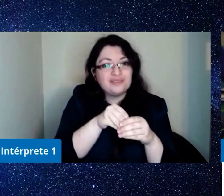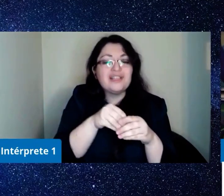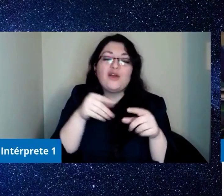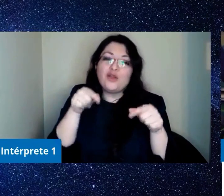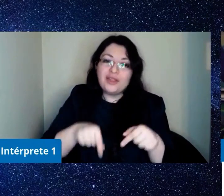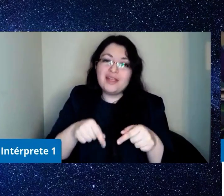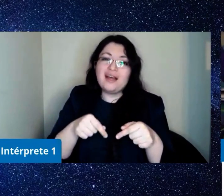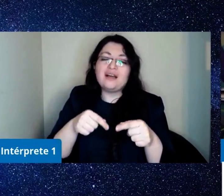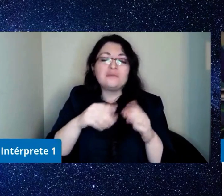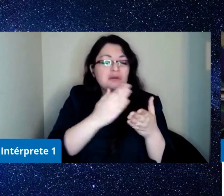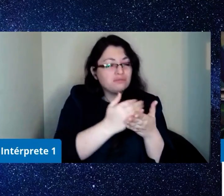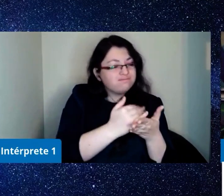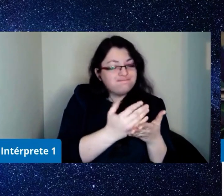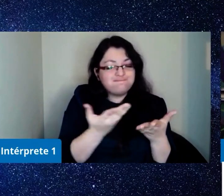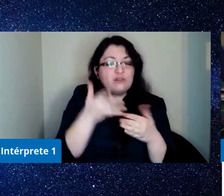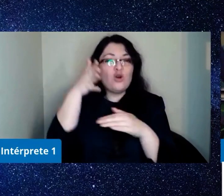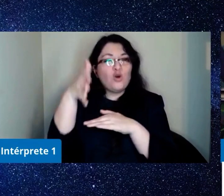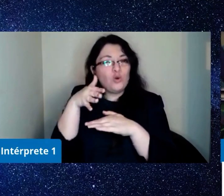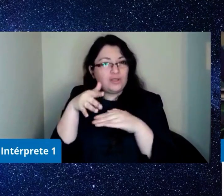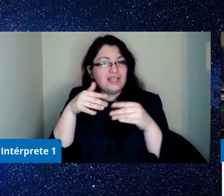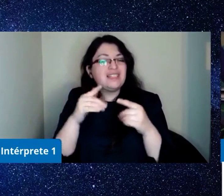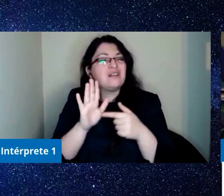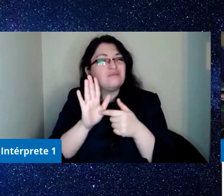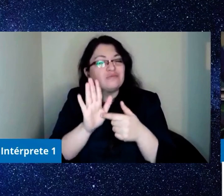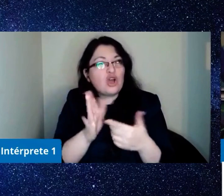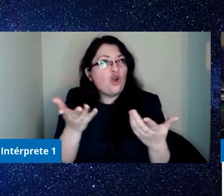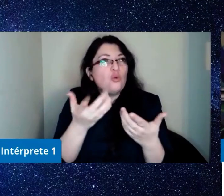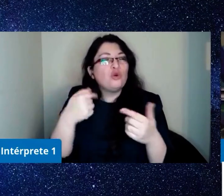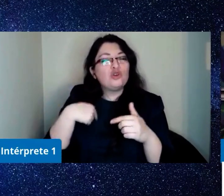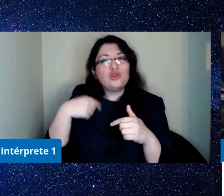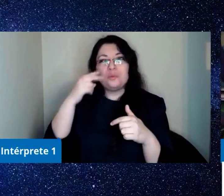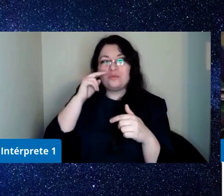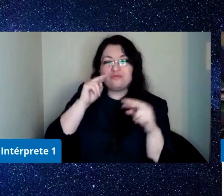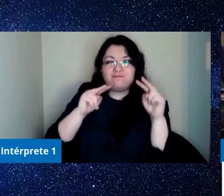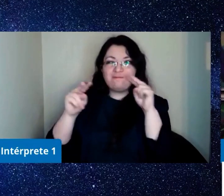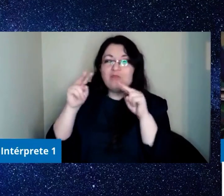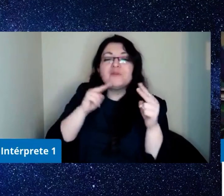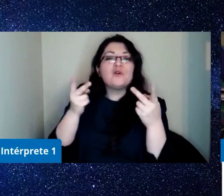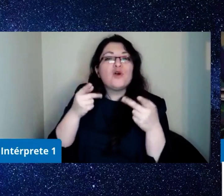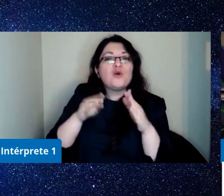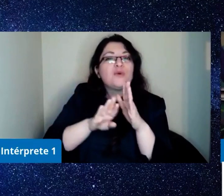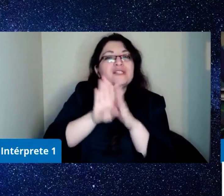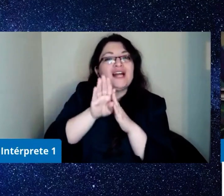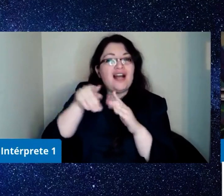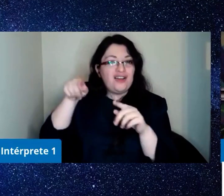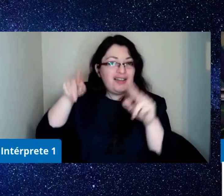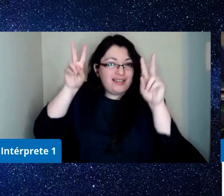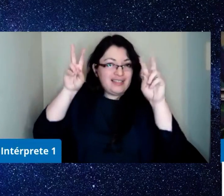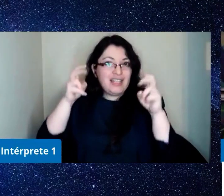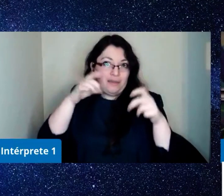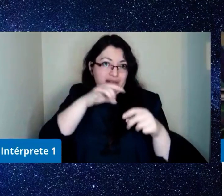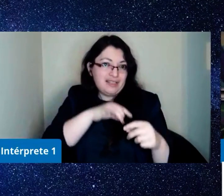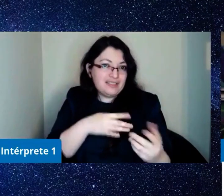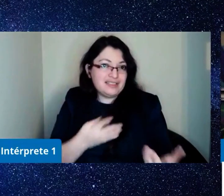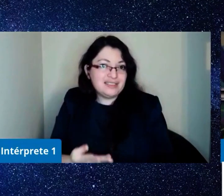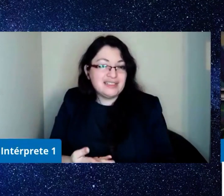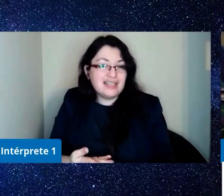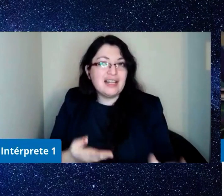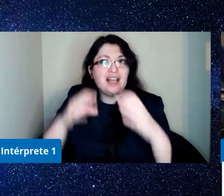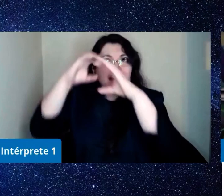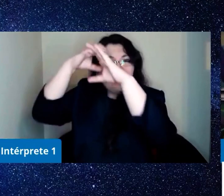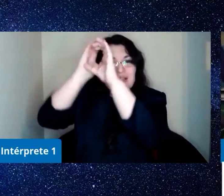que explica un poco cómo yo he ido viendo cómo ha desarrollado esto en Chile, la astronomía